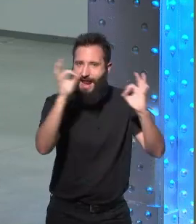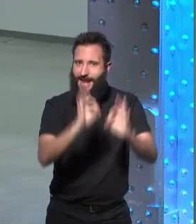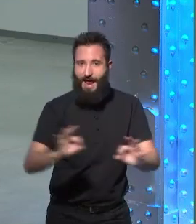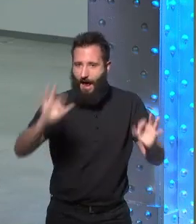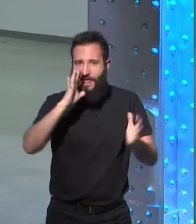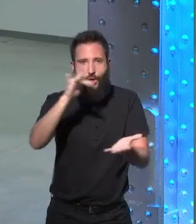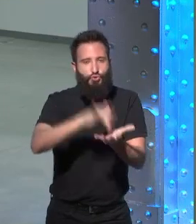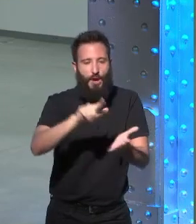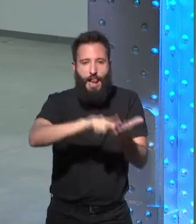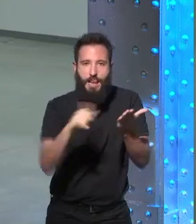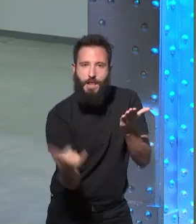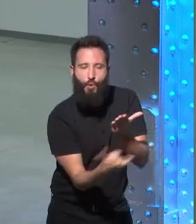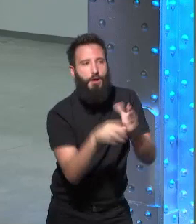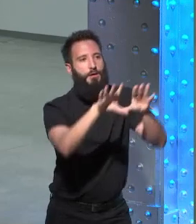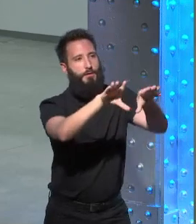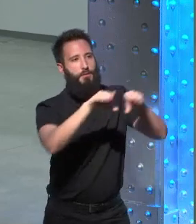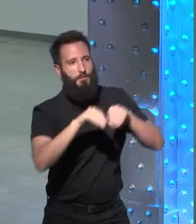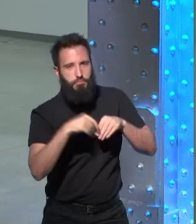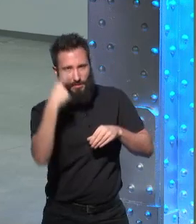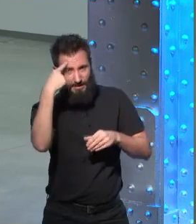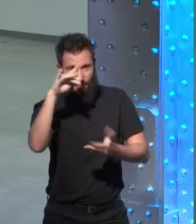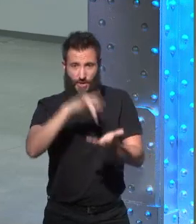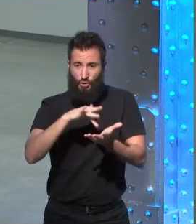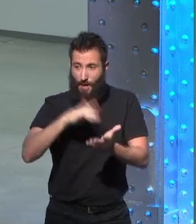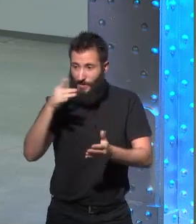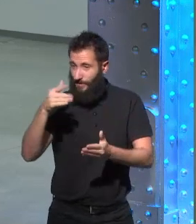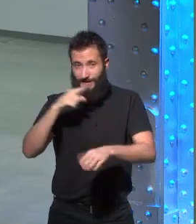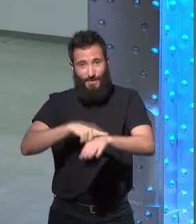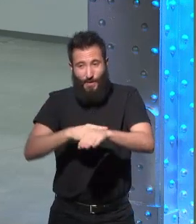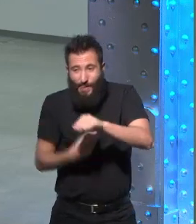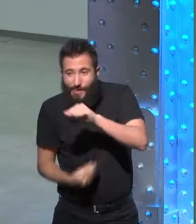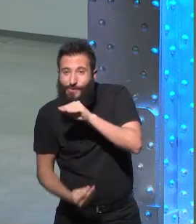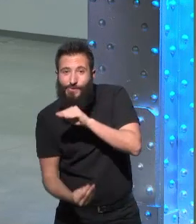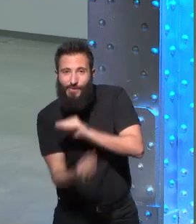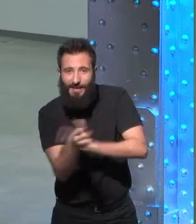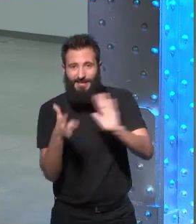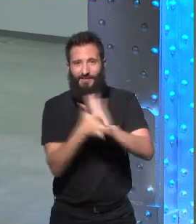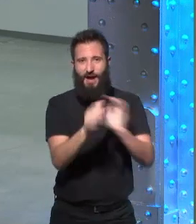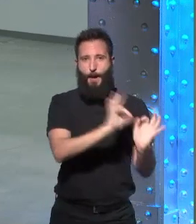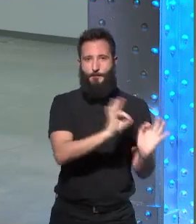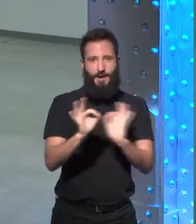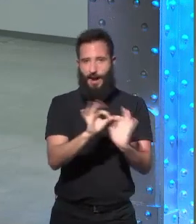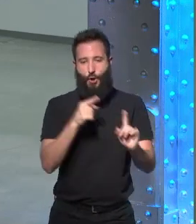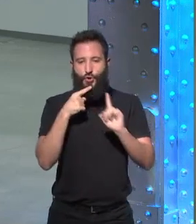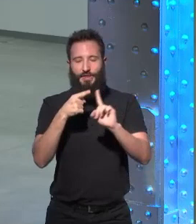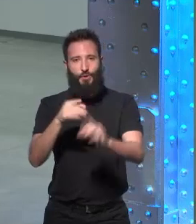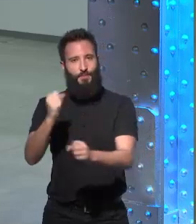tanto están mucho mejor preparados ya desde que nacieron prácticamente para estos nuevos